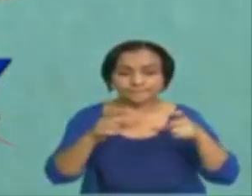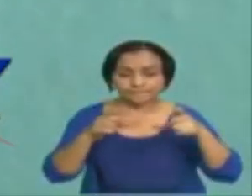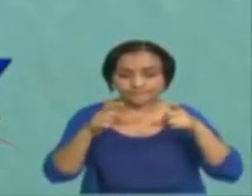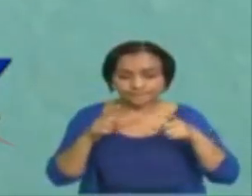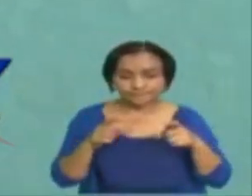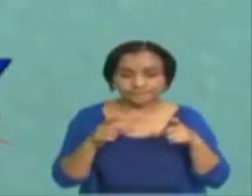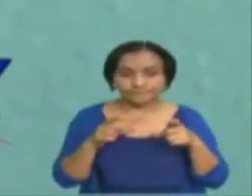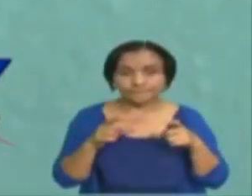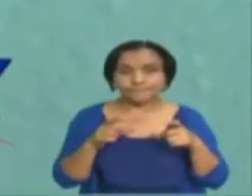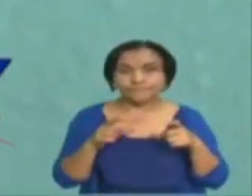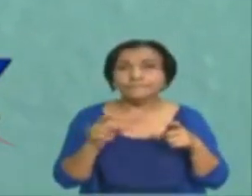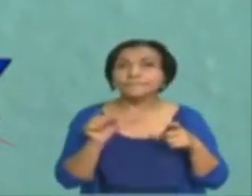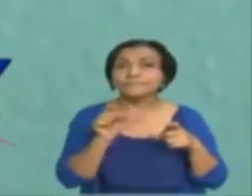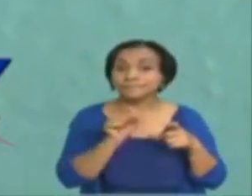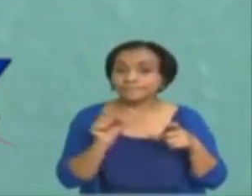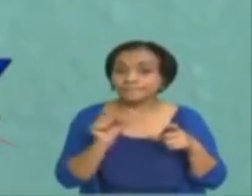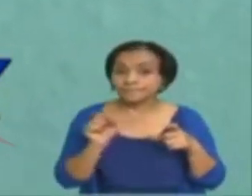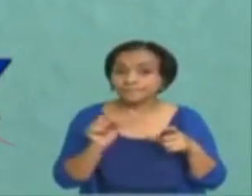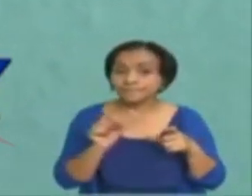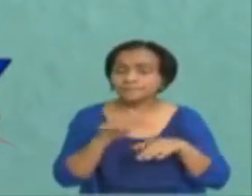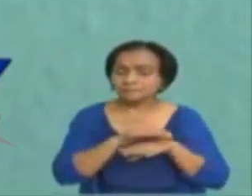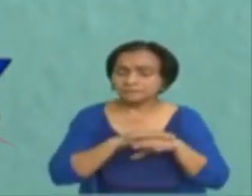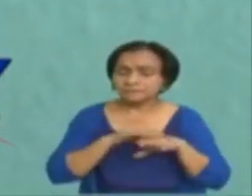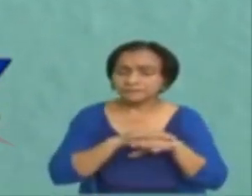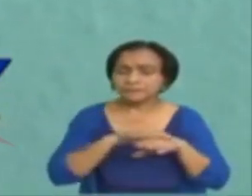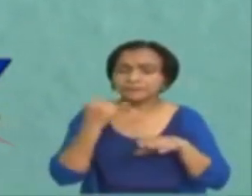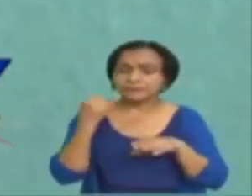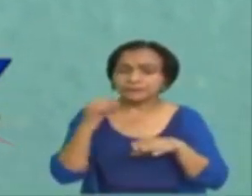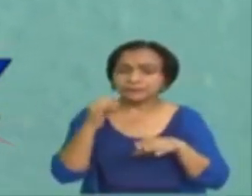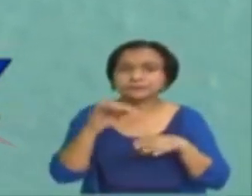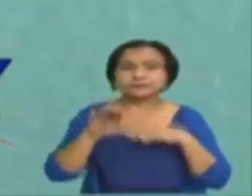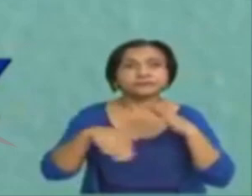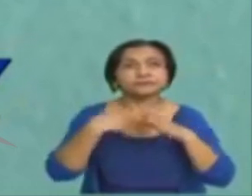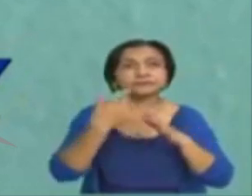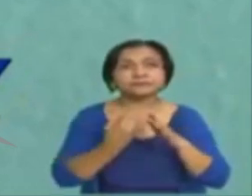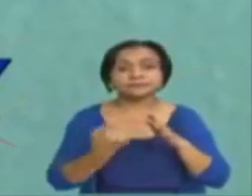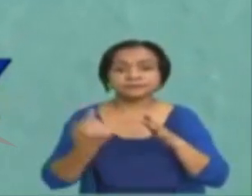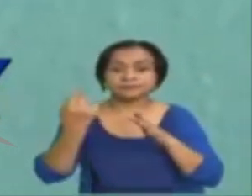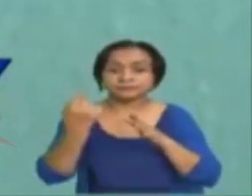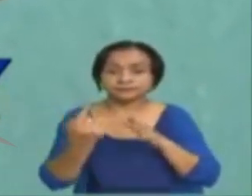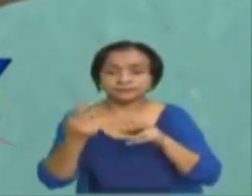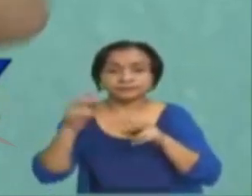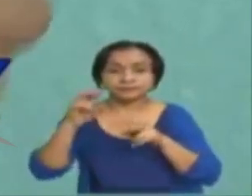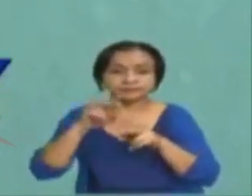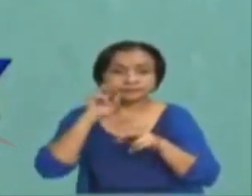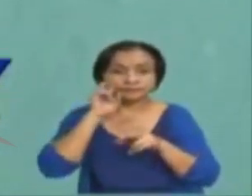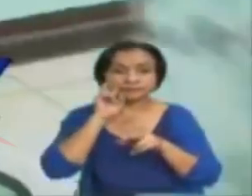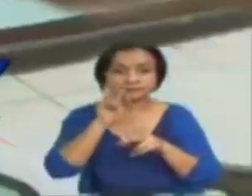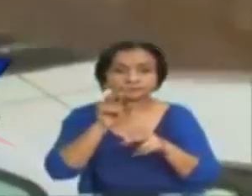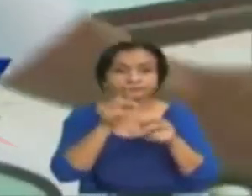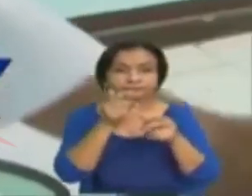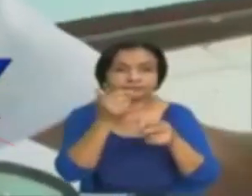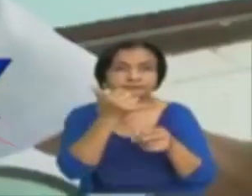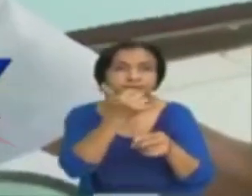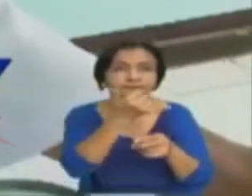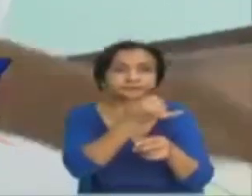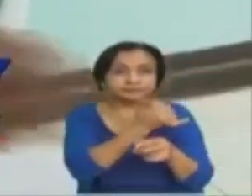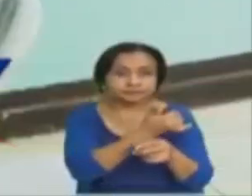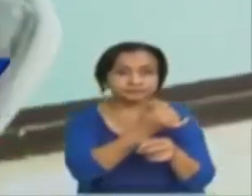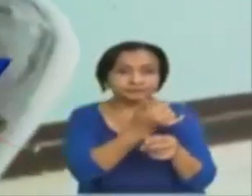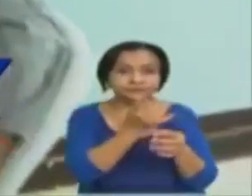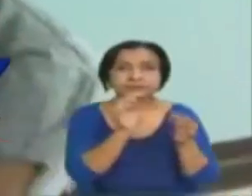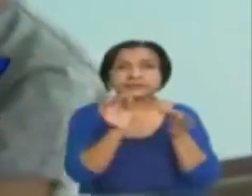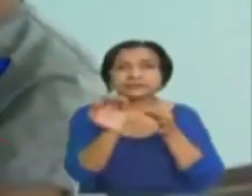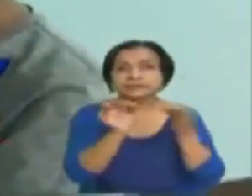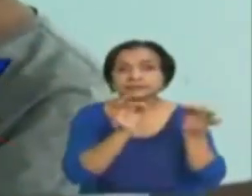7 de la mañana. Y Chinandega, siempre Chinandega, casa para personas con necesidades especiales,